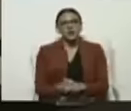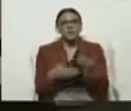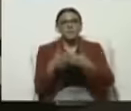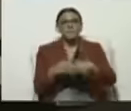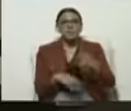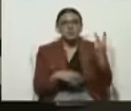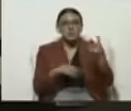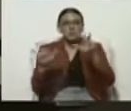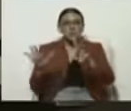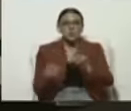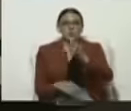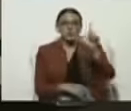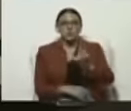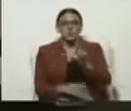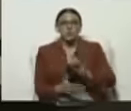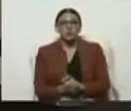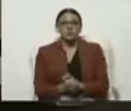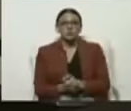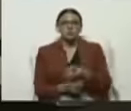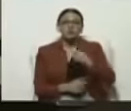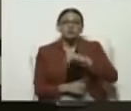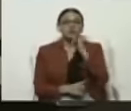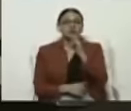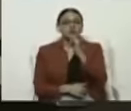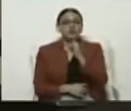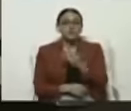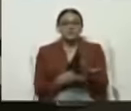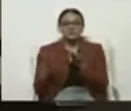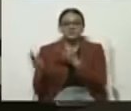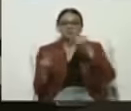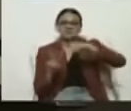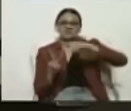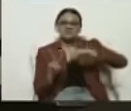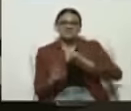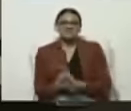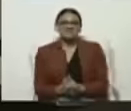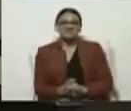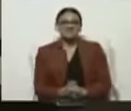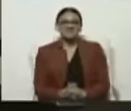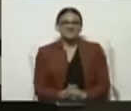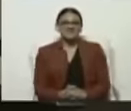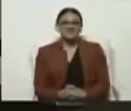presidenciales 2024. Es la información, Barry, Marilyn, y con esta devolvemos el pase al estudio. Adelante.